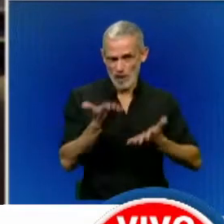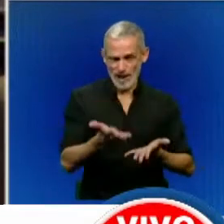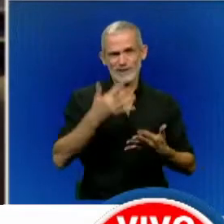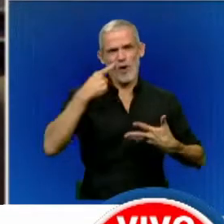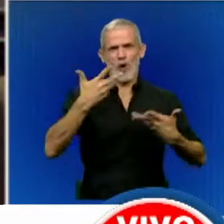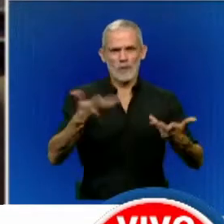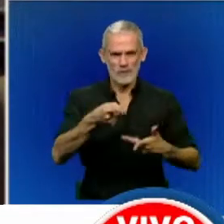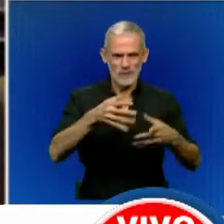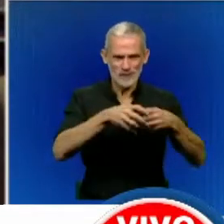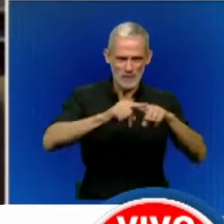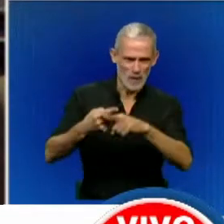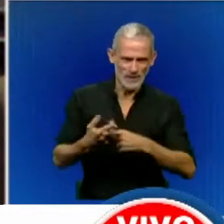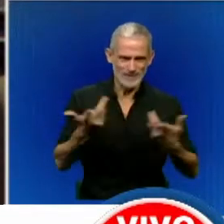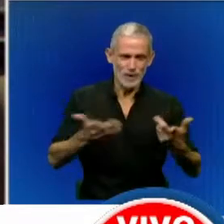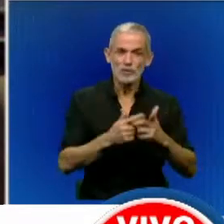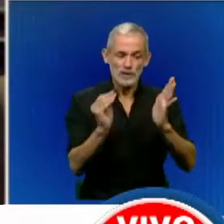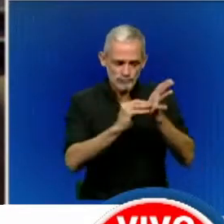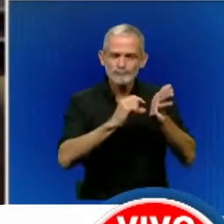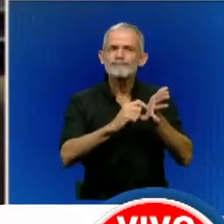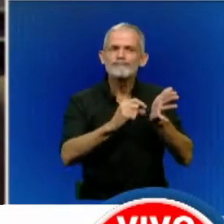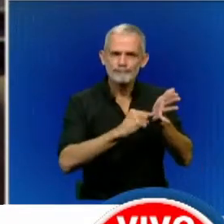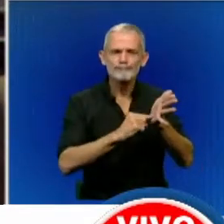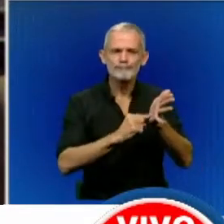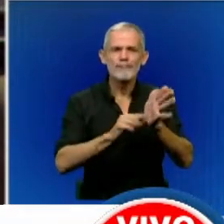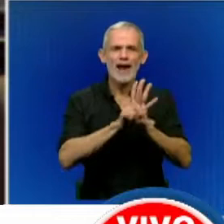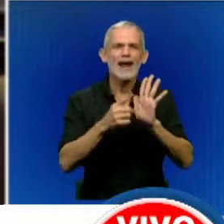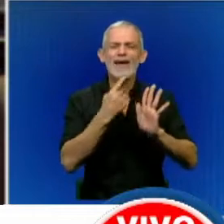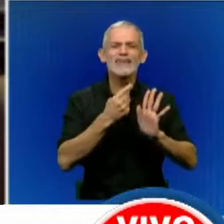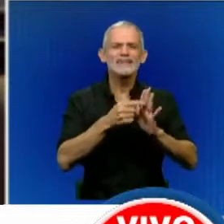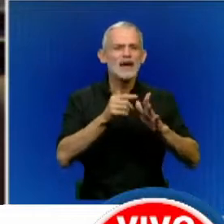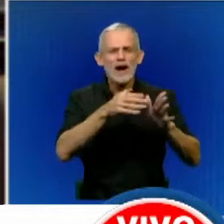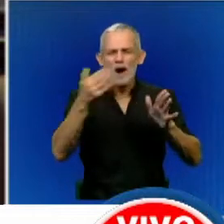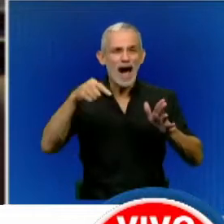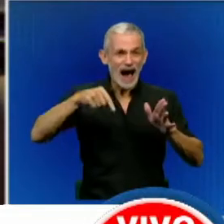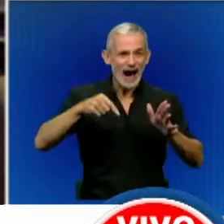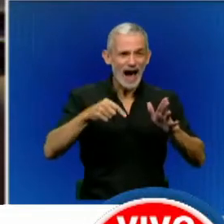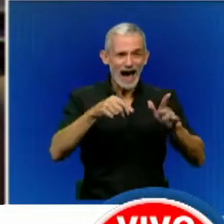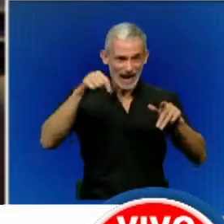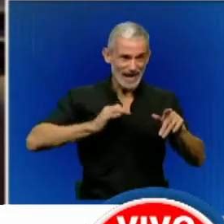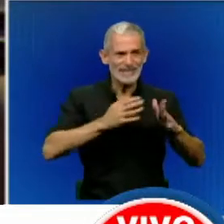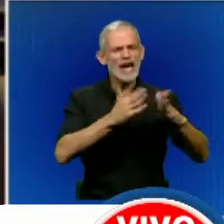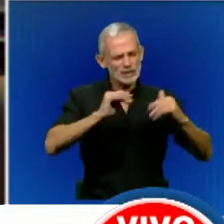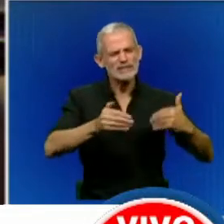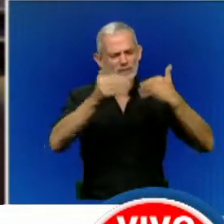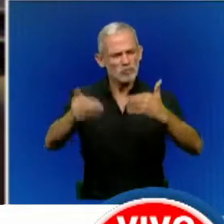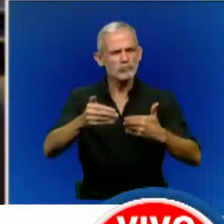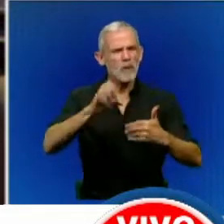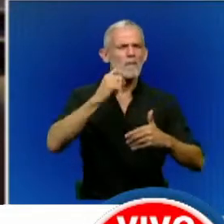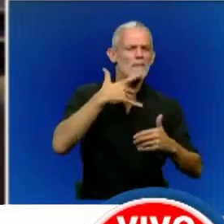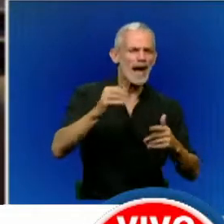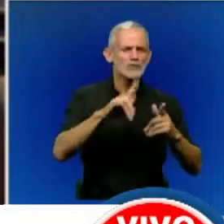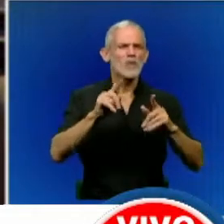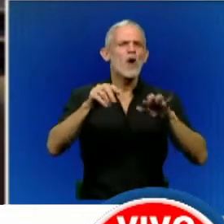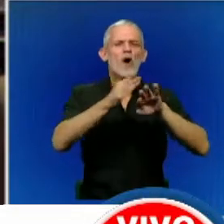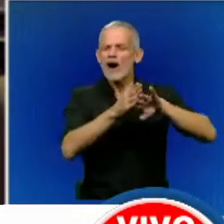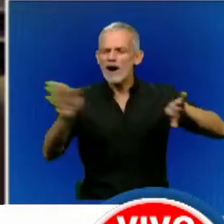Y en ese marco es que esta cláusula establece que en lo sucesivo, de acá adelante, este Congreso, no los